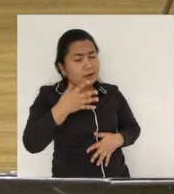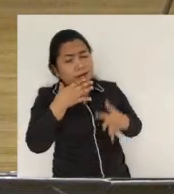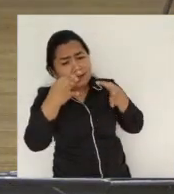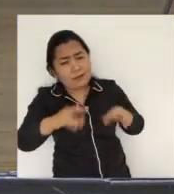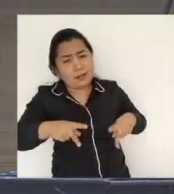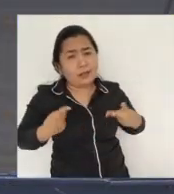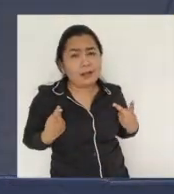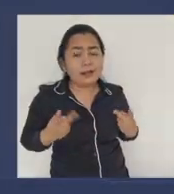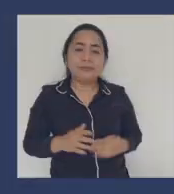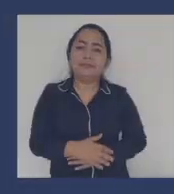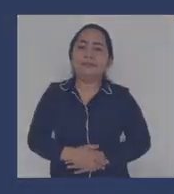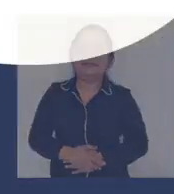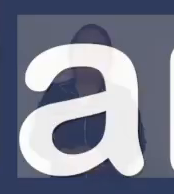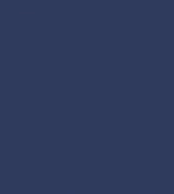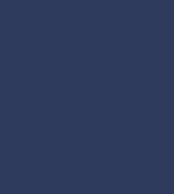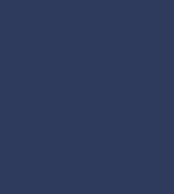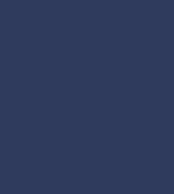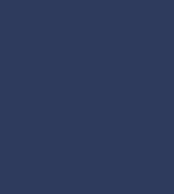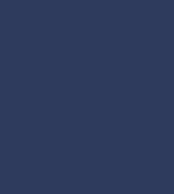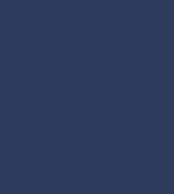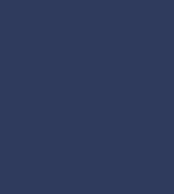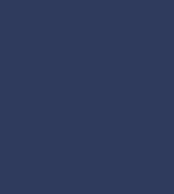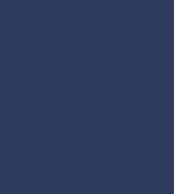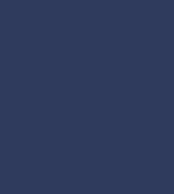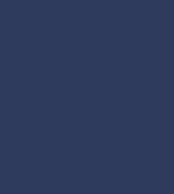la vida real.